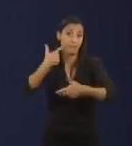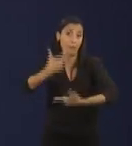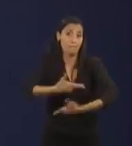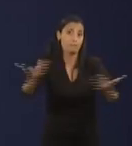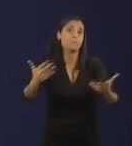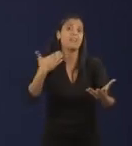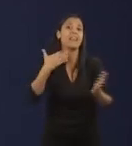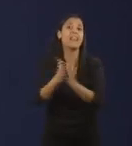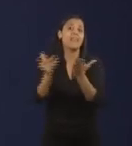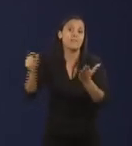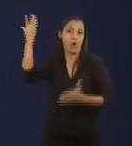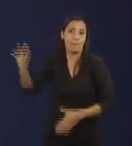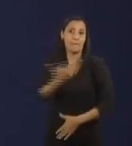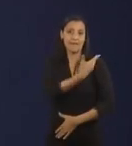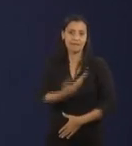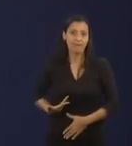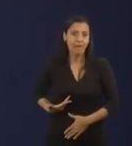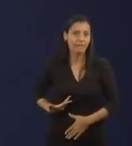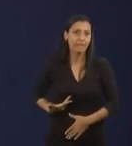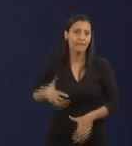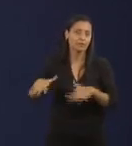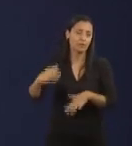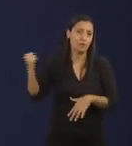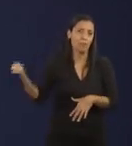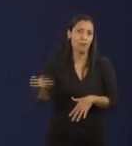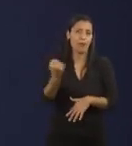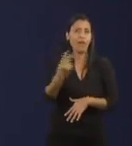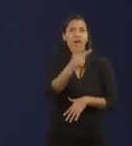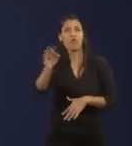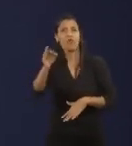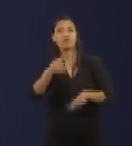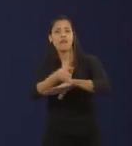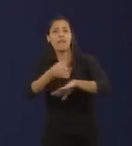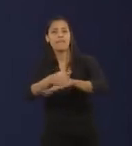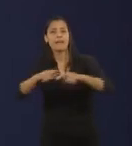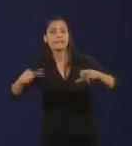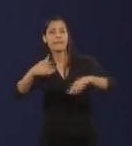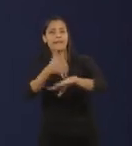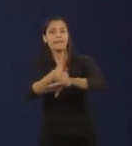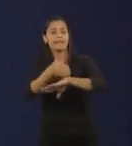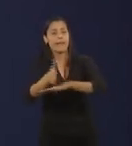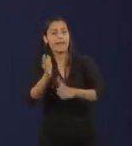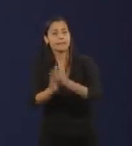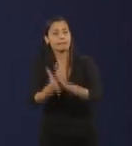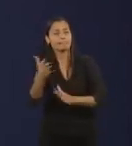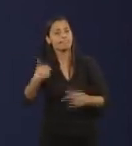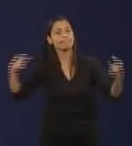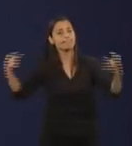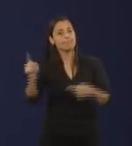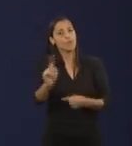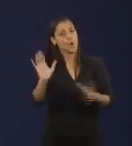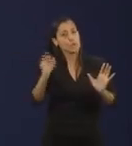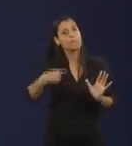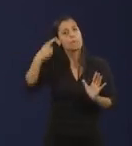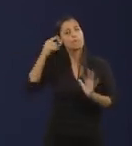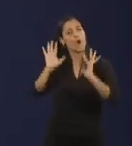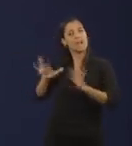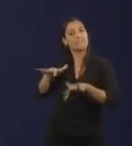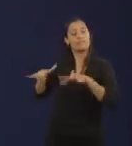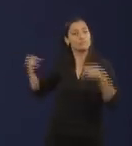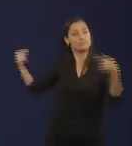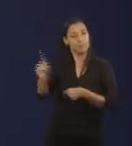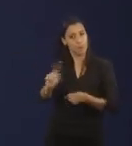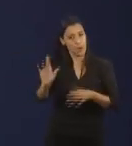presidente Eh bueno nos pareció parte de algo que no que no estaba funcionando que no o que no iba a funcionar